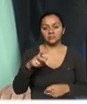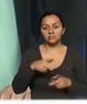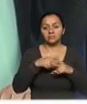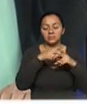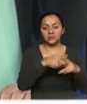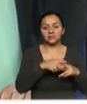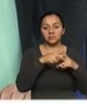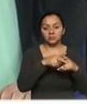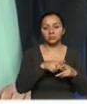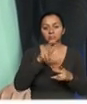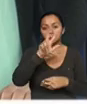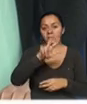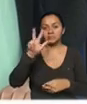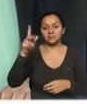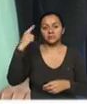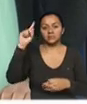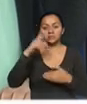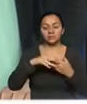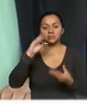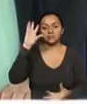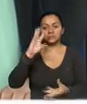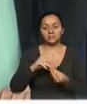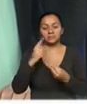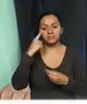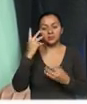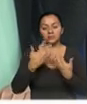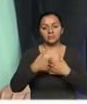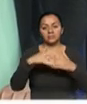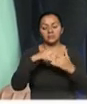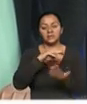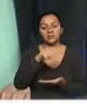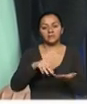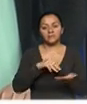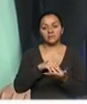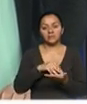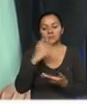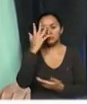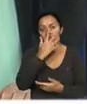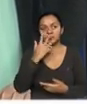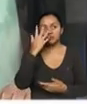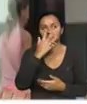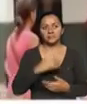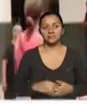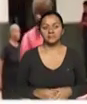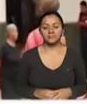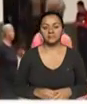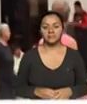crédito por 33 millones de dólares para la reactivación de Manabí y Esmeraldas.